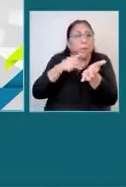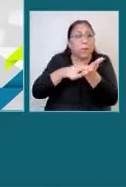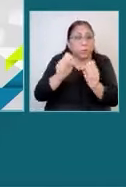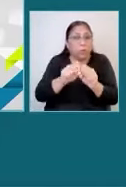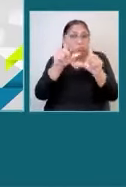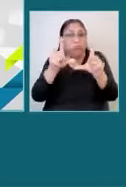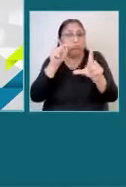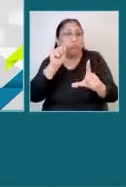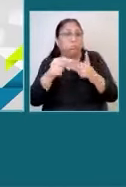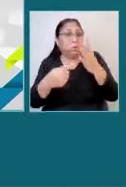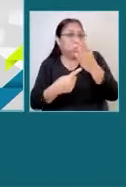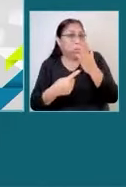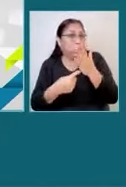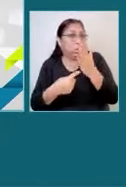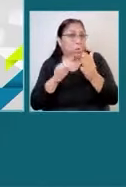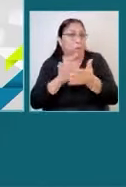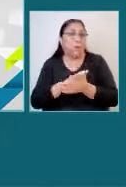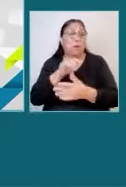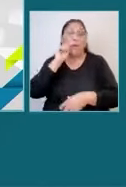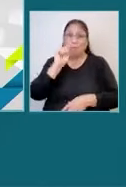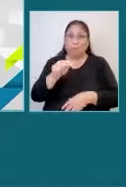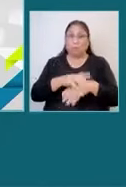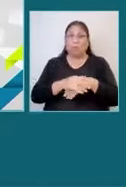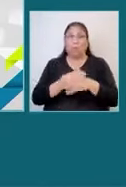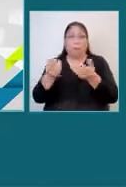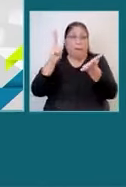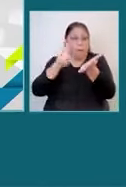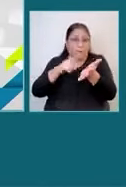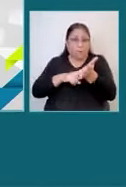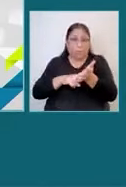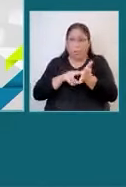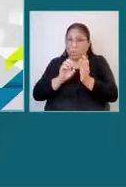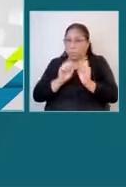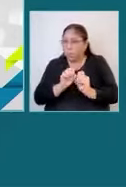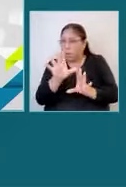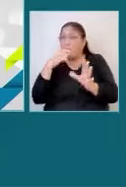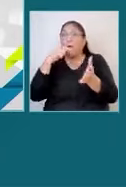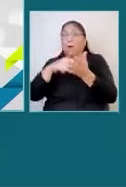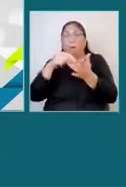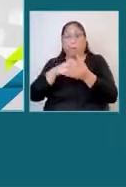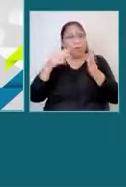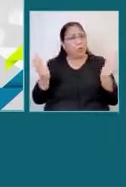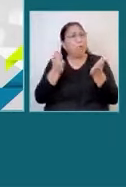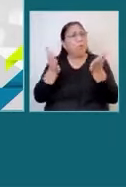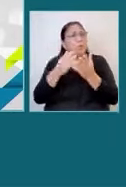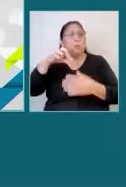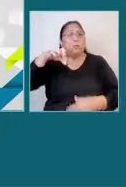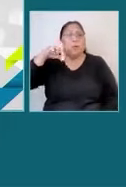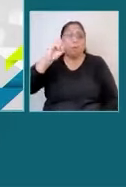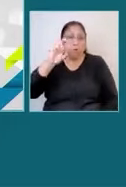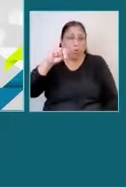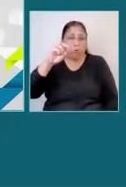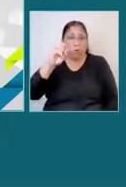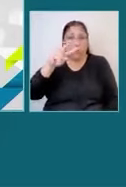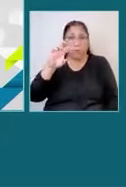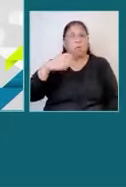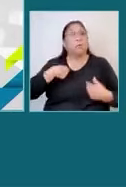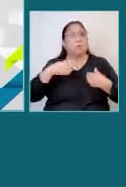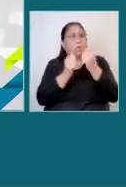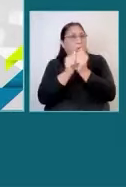del programa Startup Perú, que administra el Proinnovate, se tiene lo que es el concurso